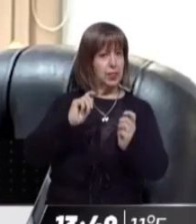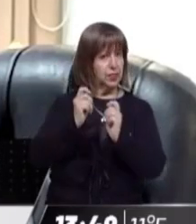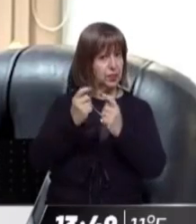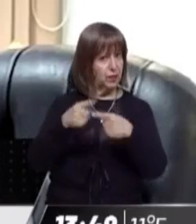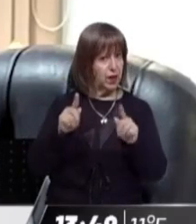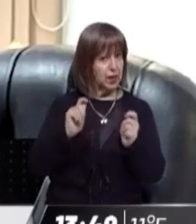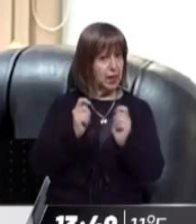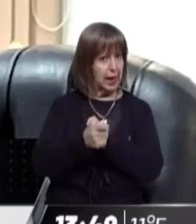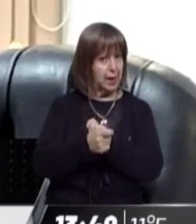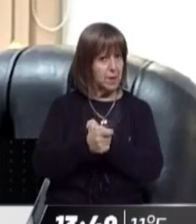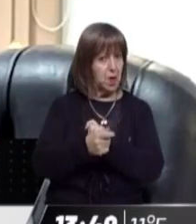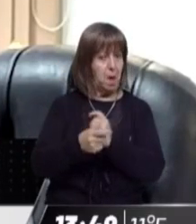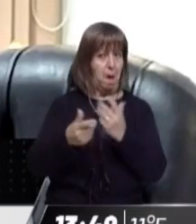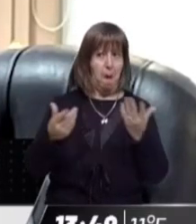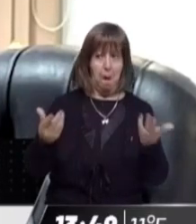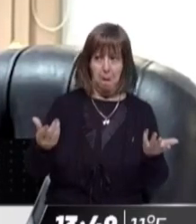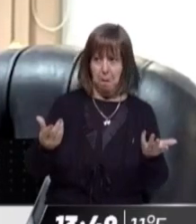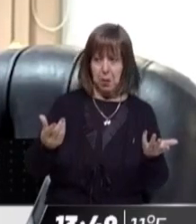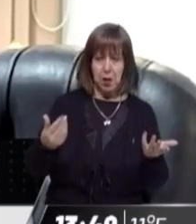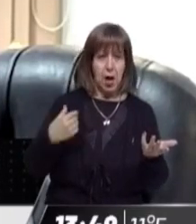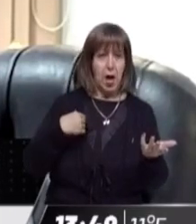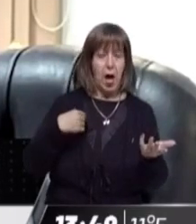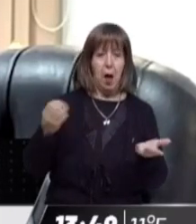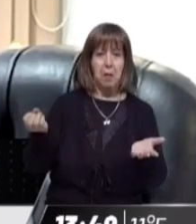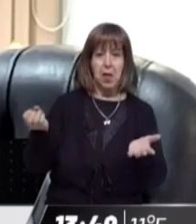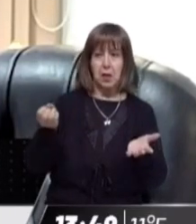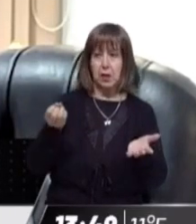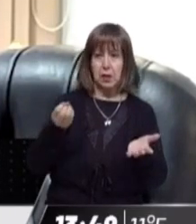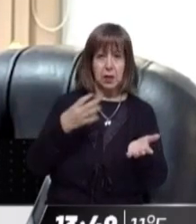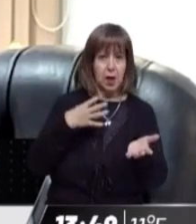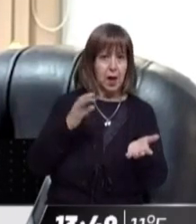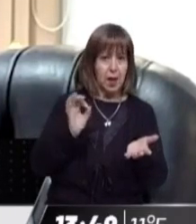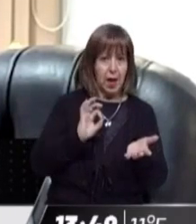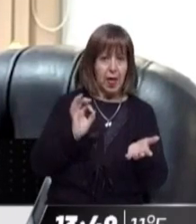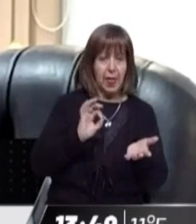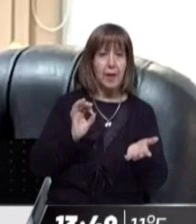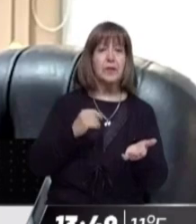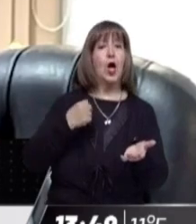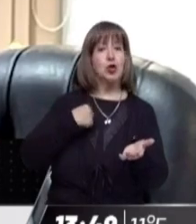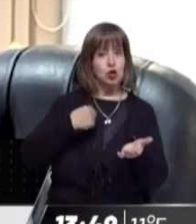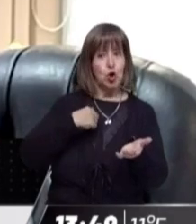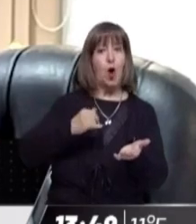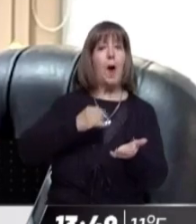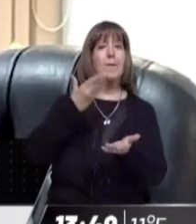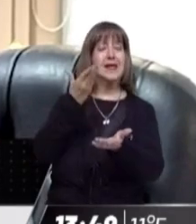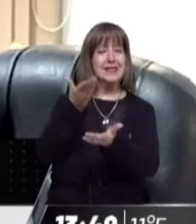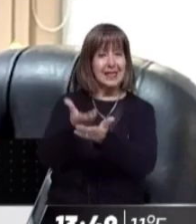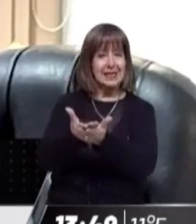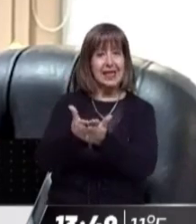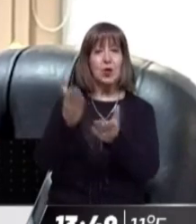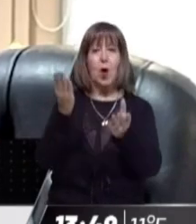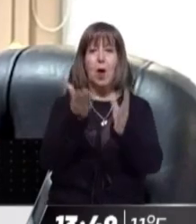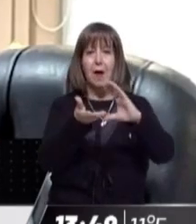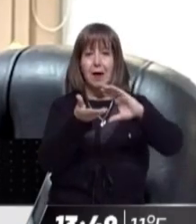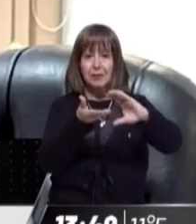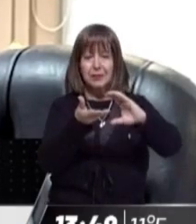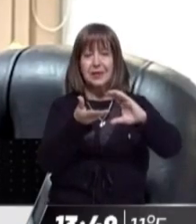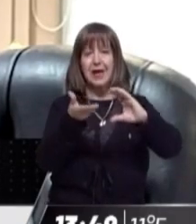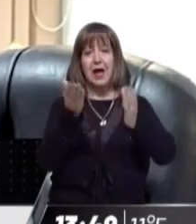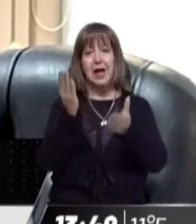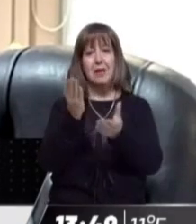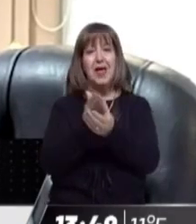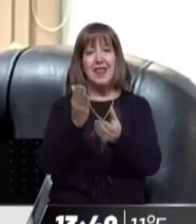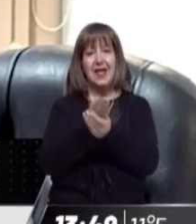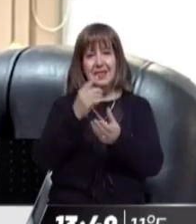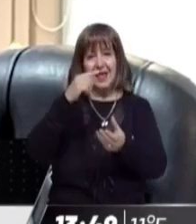la una demanda una denuncia que se hizo oportunamente pero yo hice una presentación de 700 fojas eh